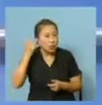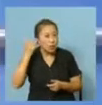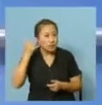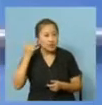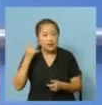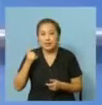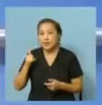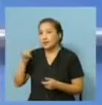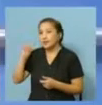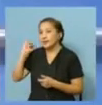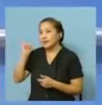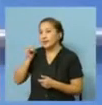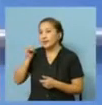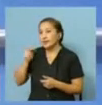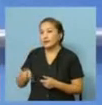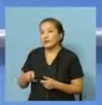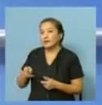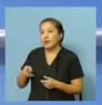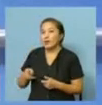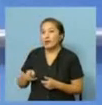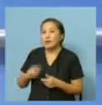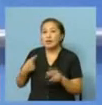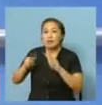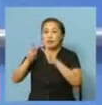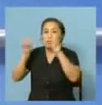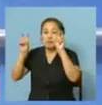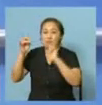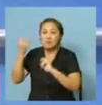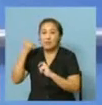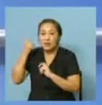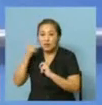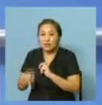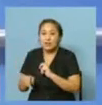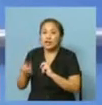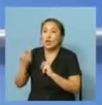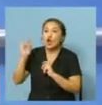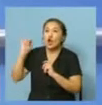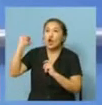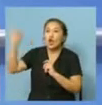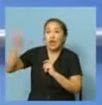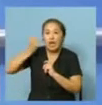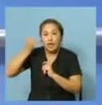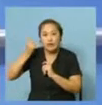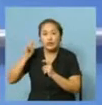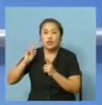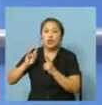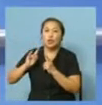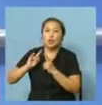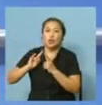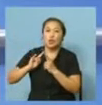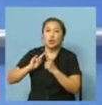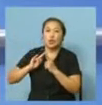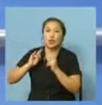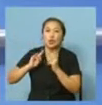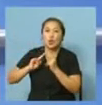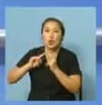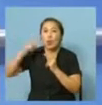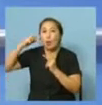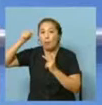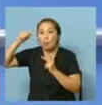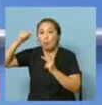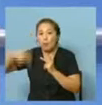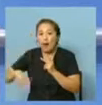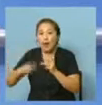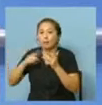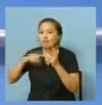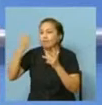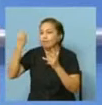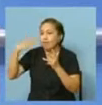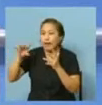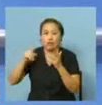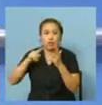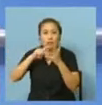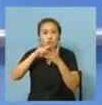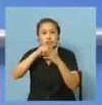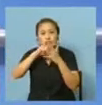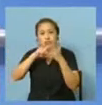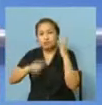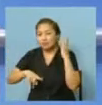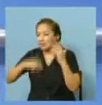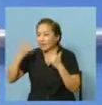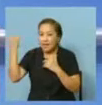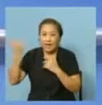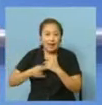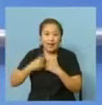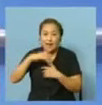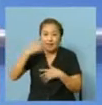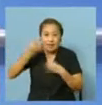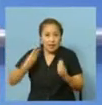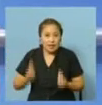así es ese el tema celulares tema telefonía tema de planes de ahorro bancos tenemos